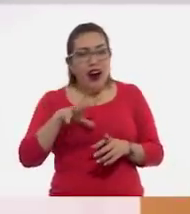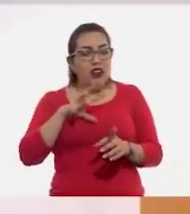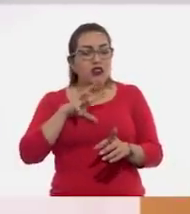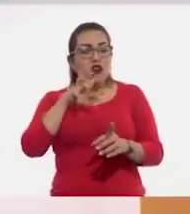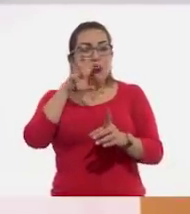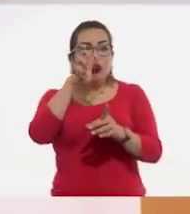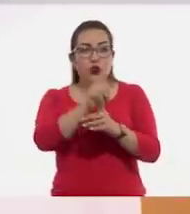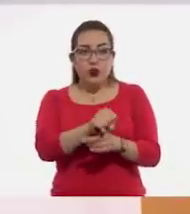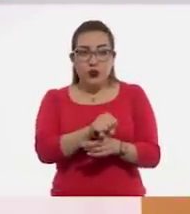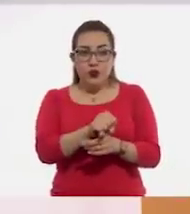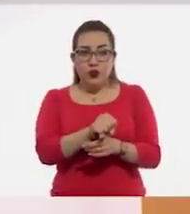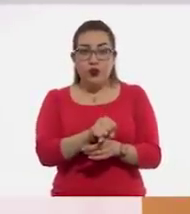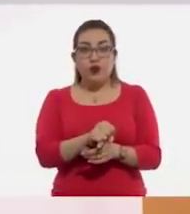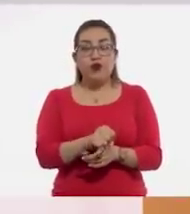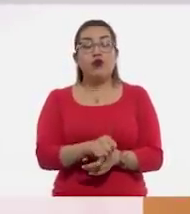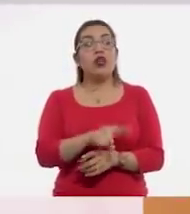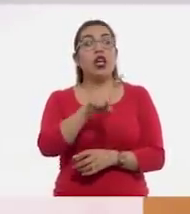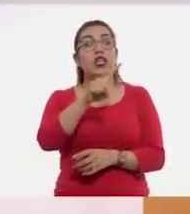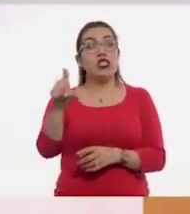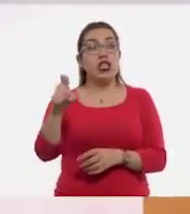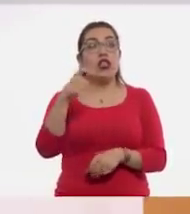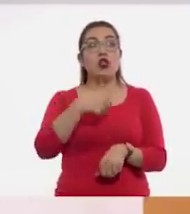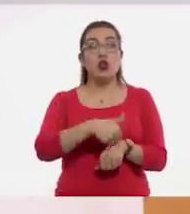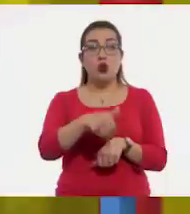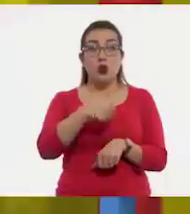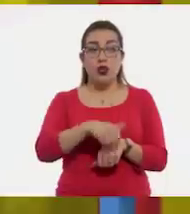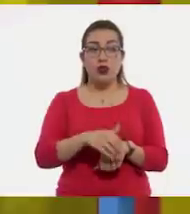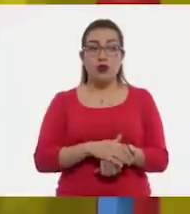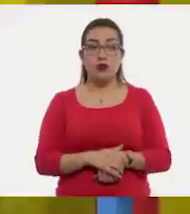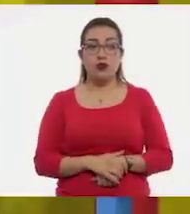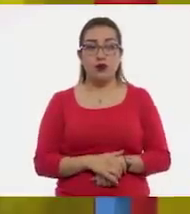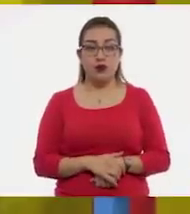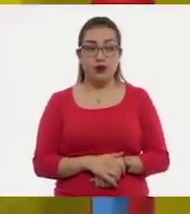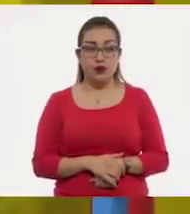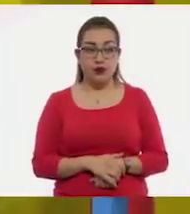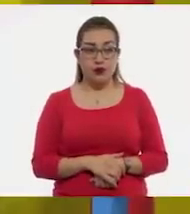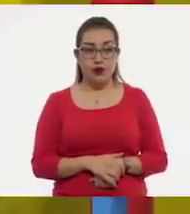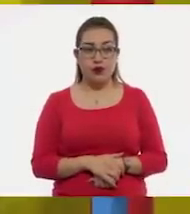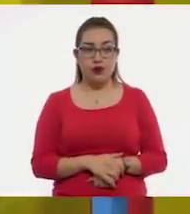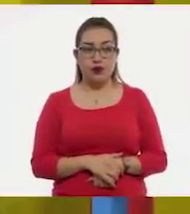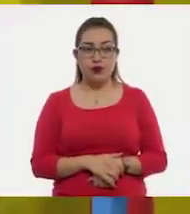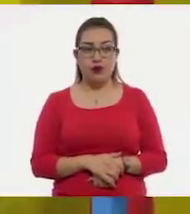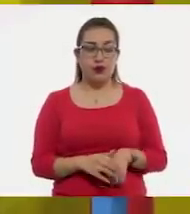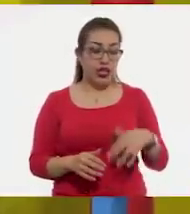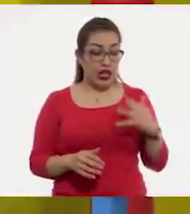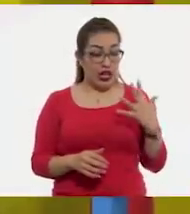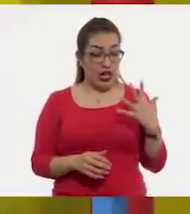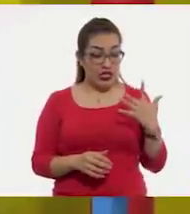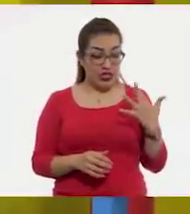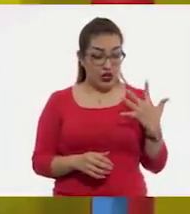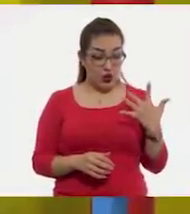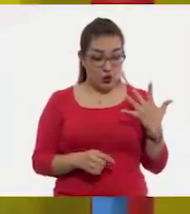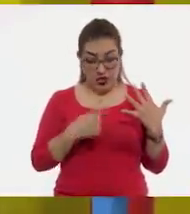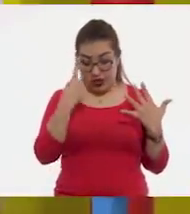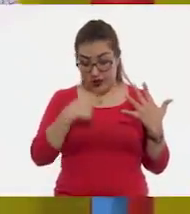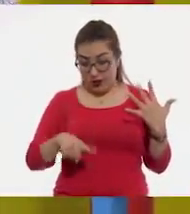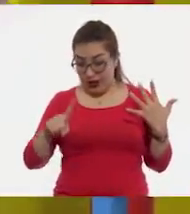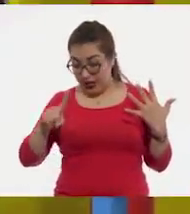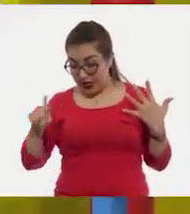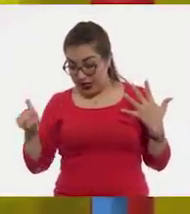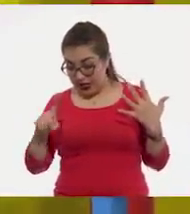¿O cuántas tiras necesitas para llegar al número 100? Tenemos 50 ya y queremos llegar al